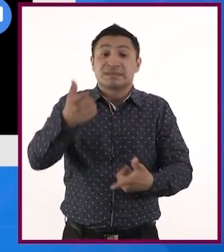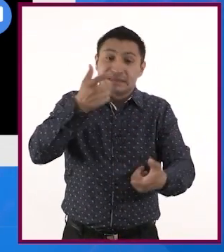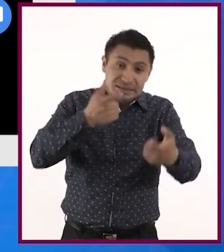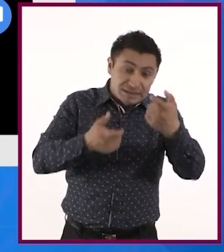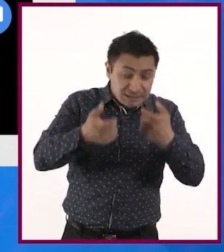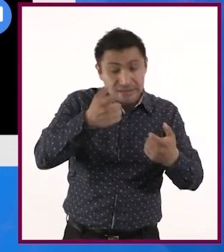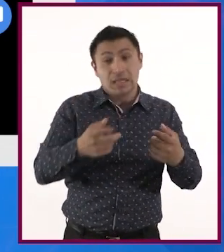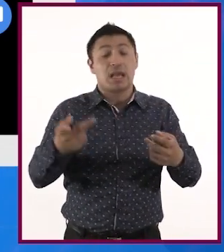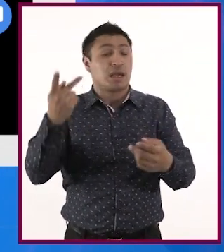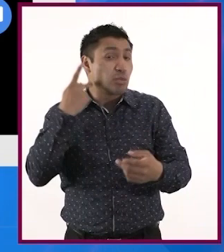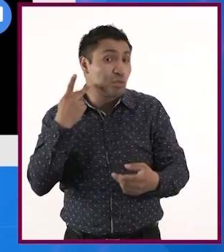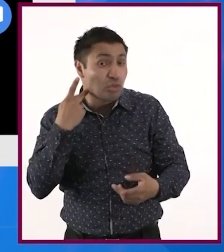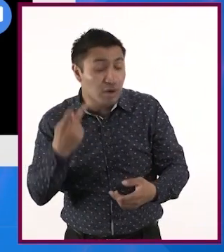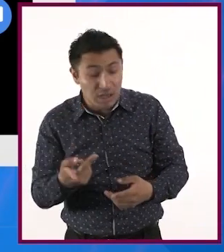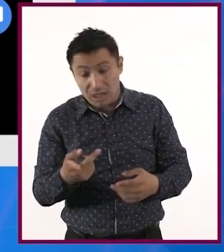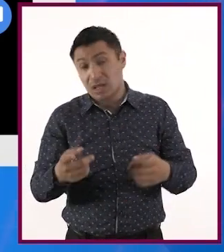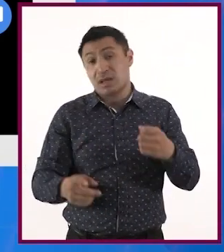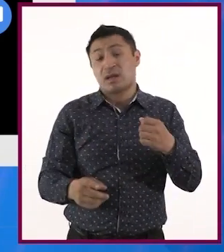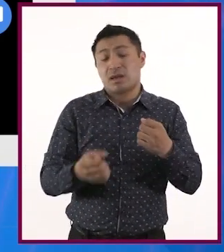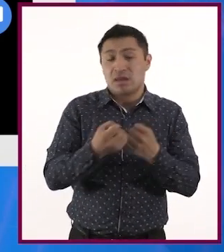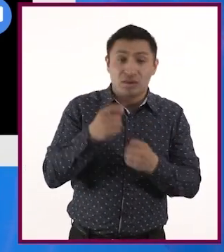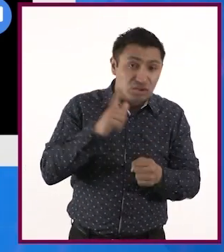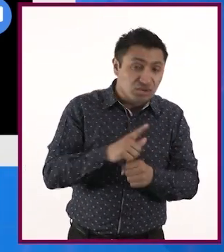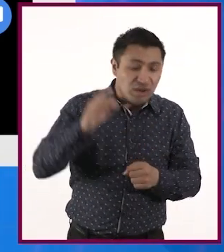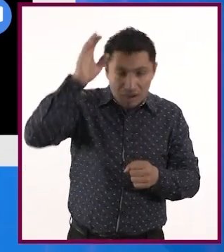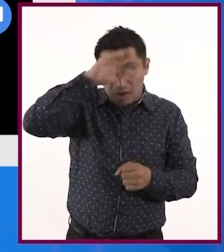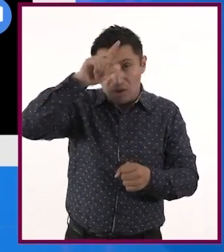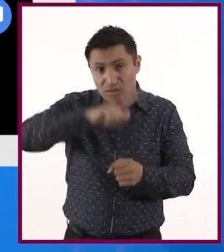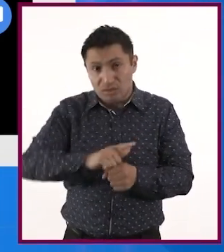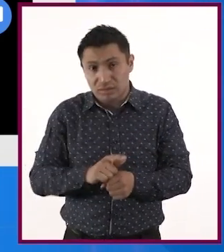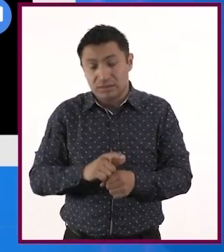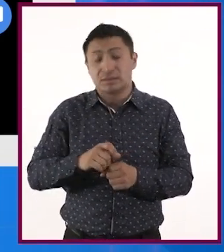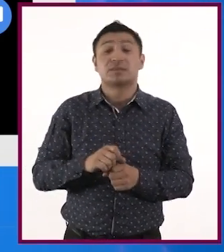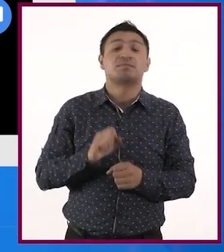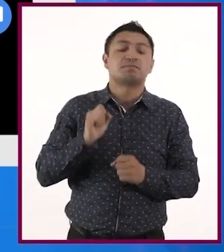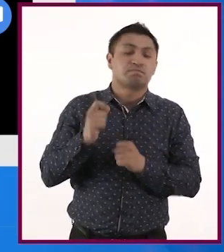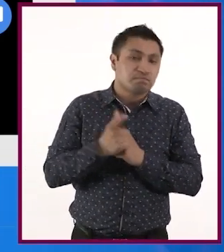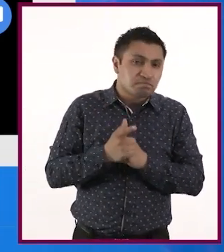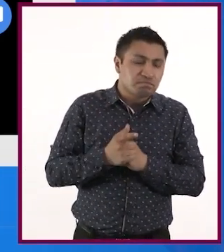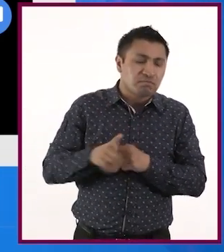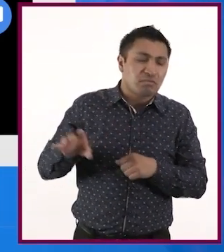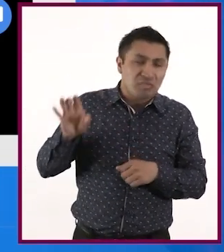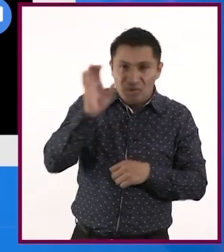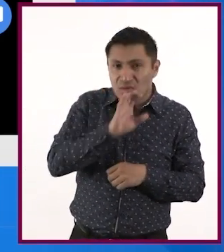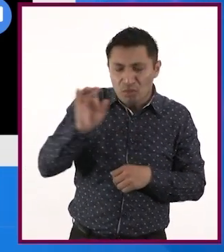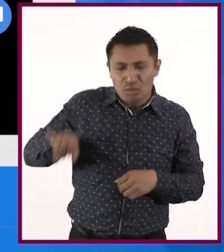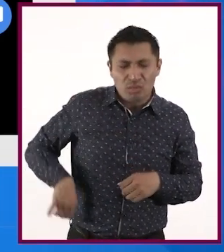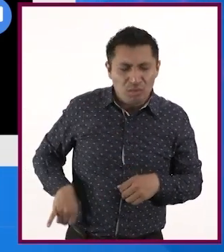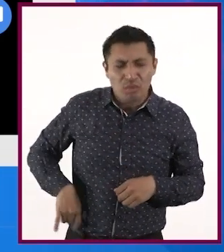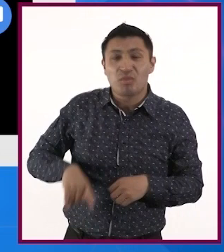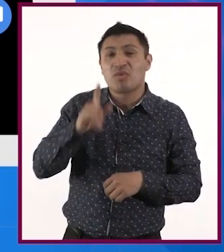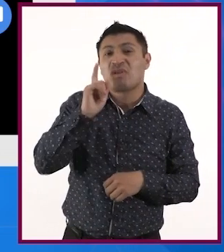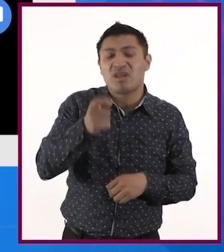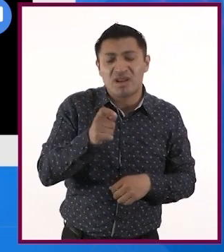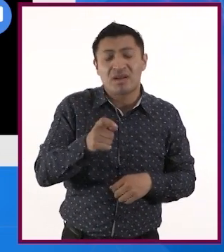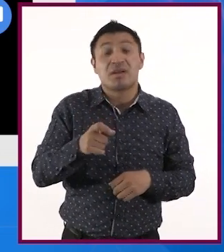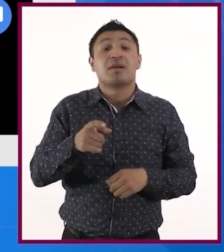económicas, políticas, sociales y culturales. Un dato curioso. En el caso de México,